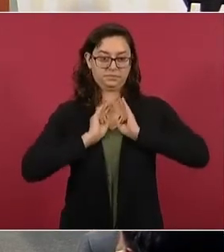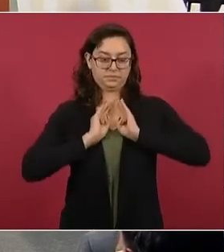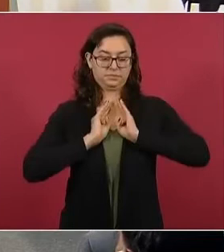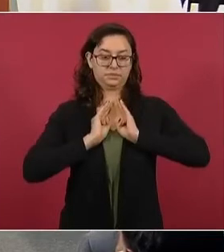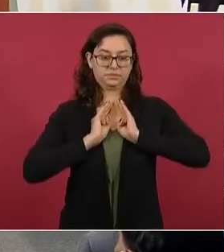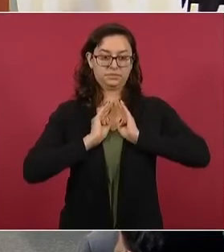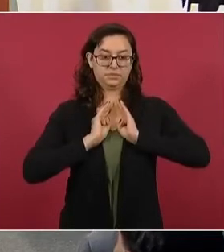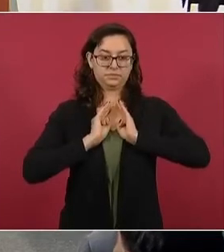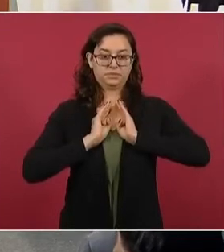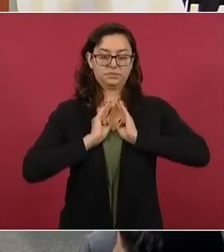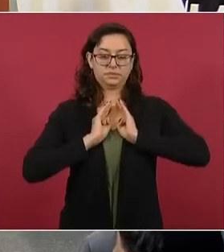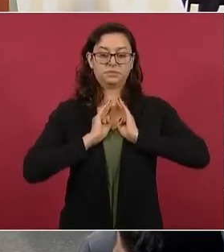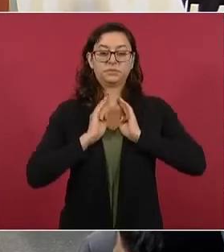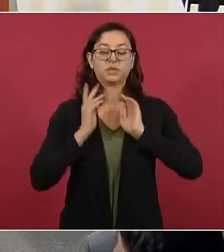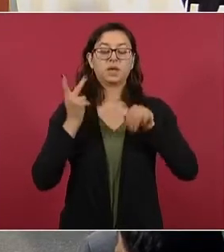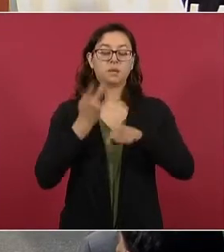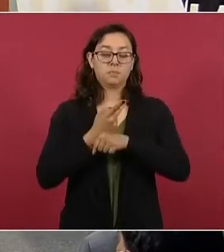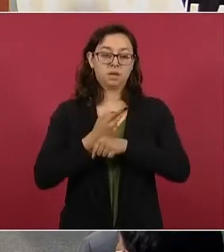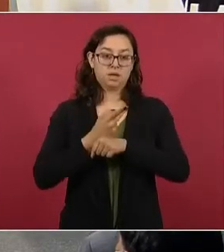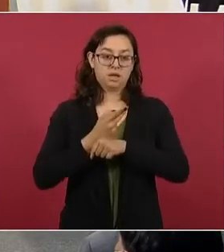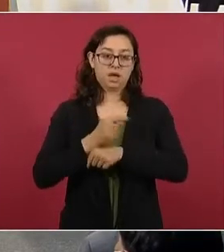Entonces, esta base aérea,